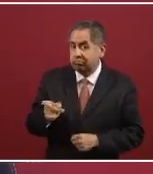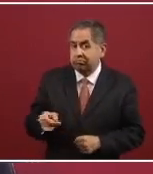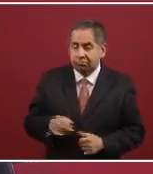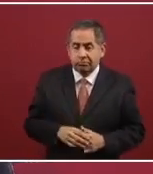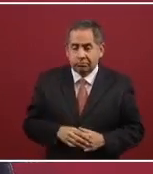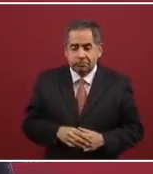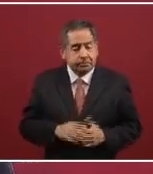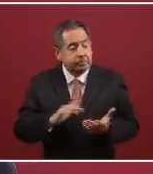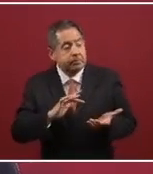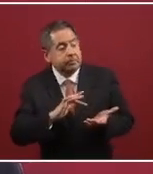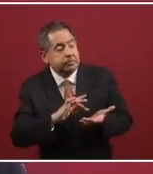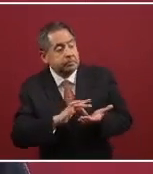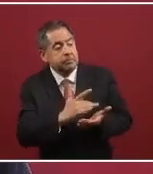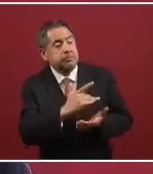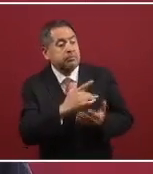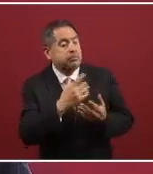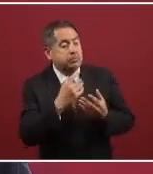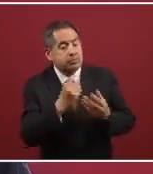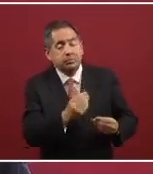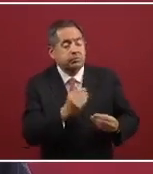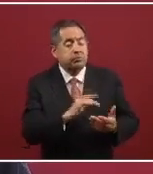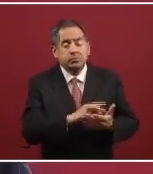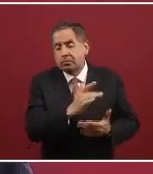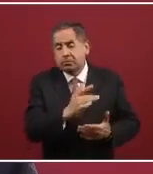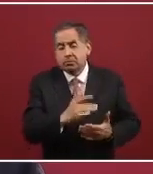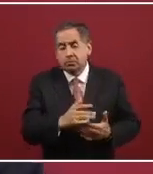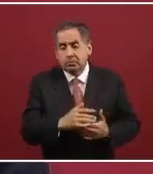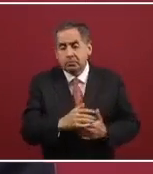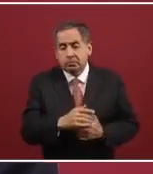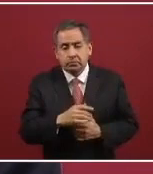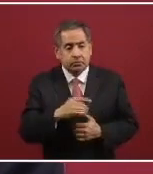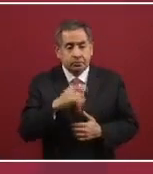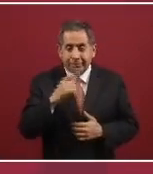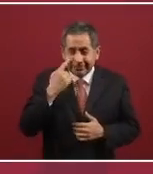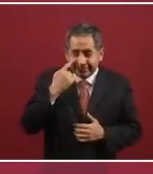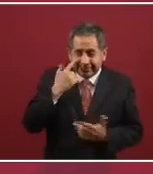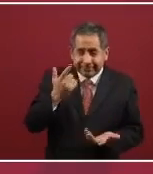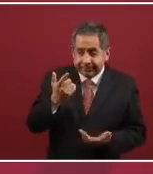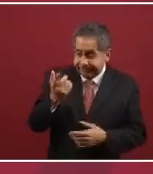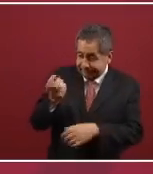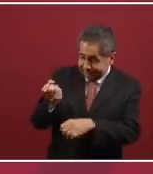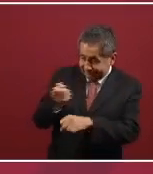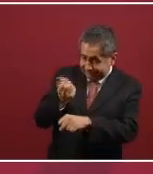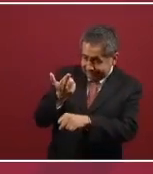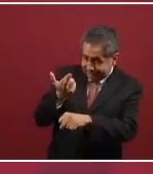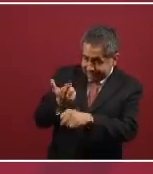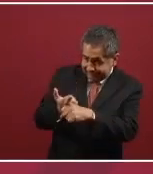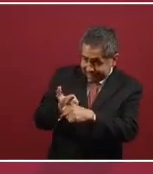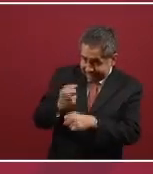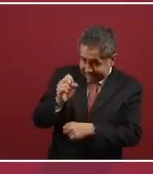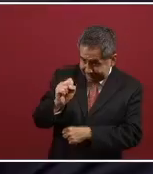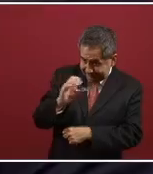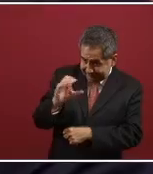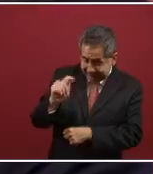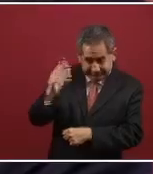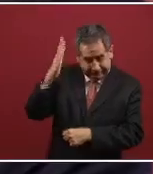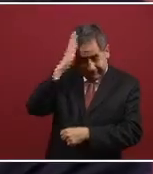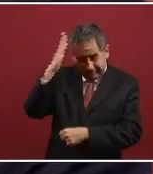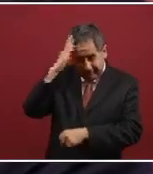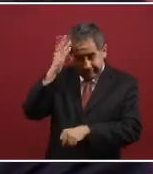te agradecemos mucho. El secretario de Comunicaciones y